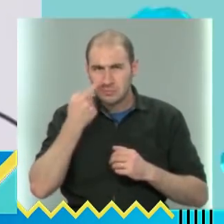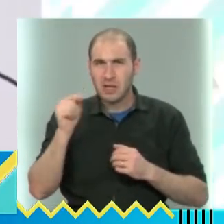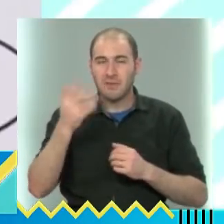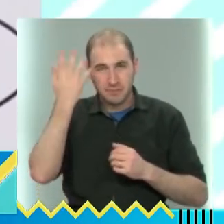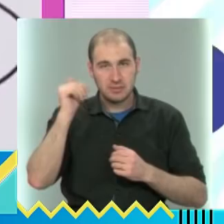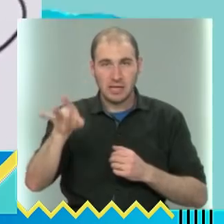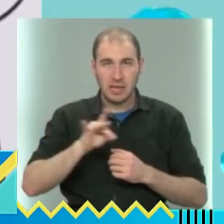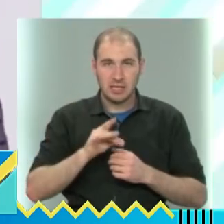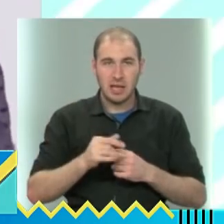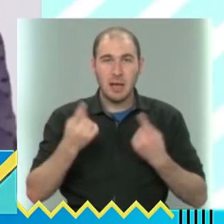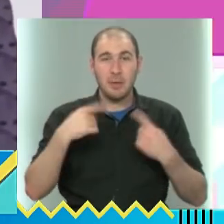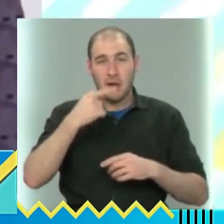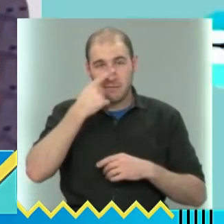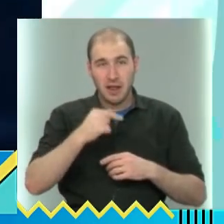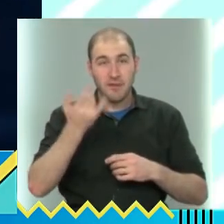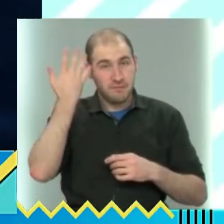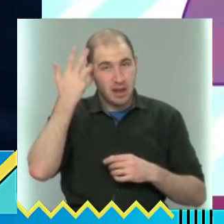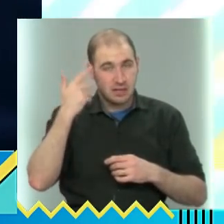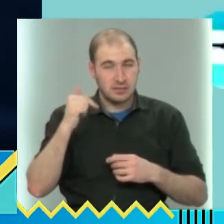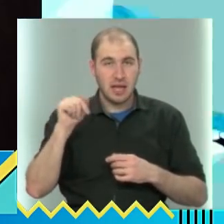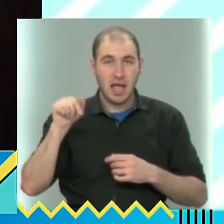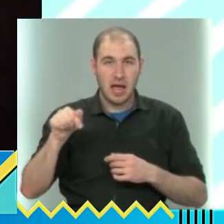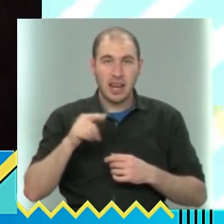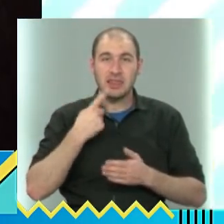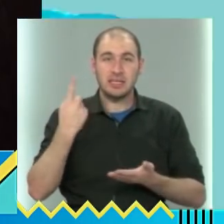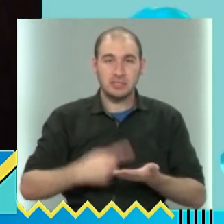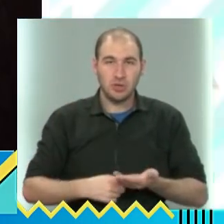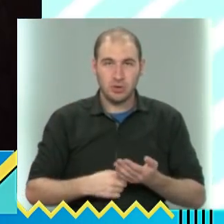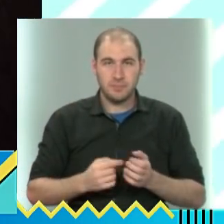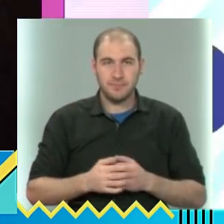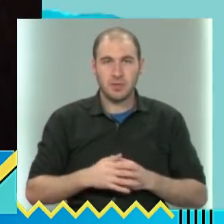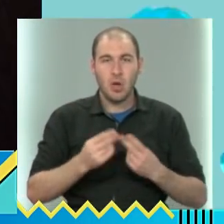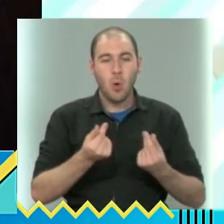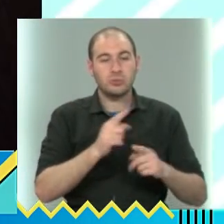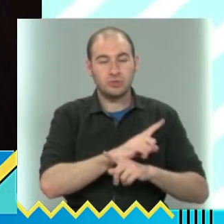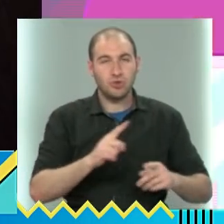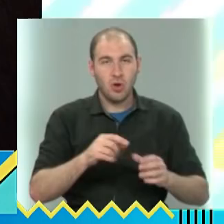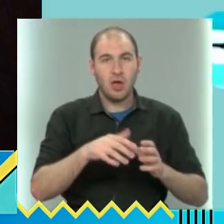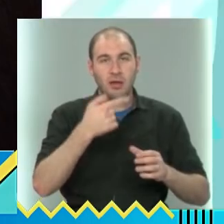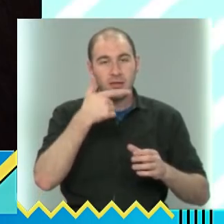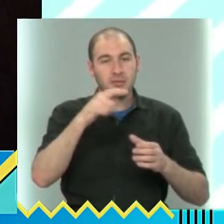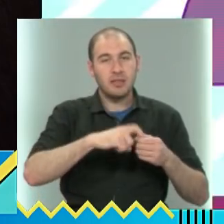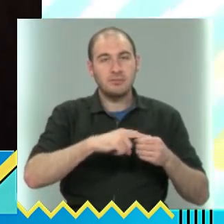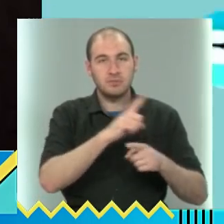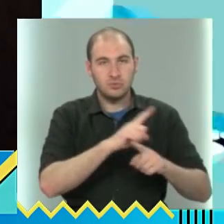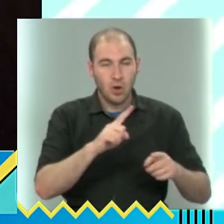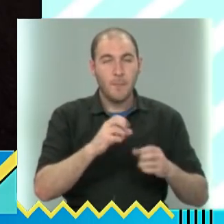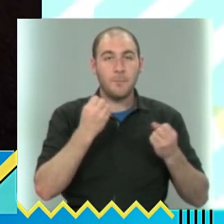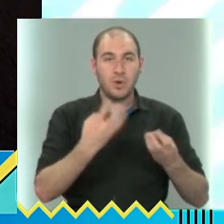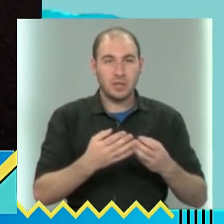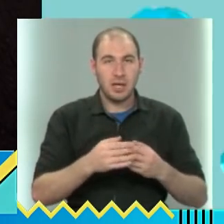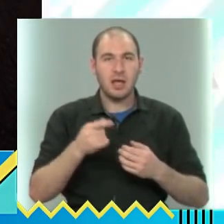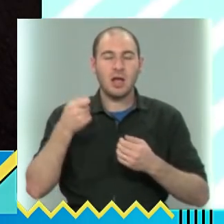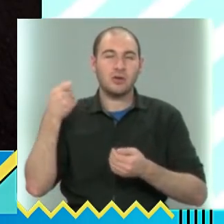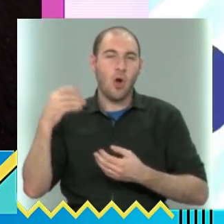toma Francia, pero definitivamente Francia toma la decisión de no utilizar hidrocarburos no convencionales porque apuesta a